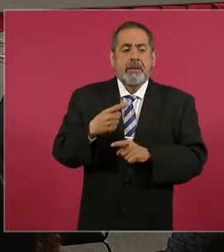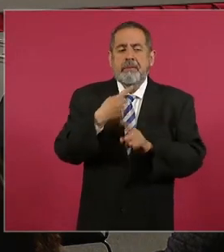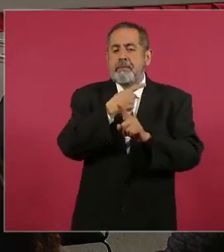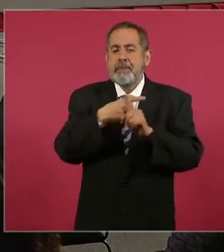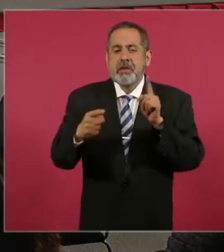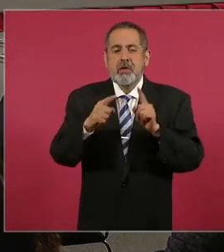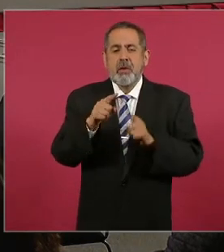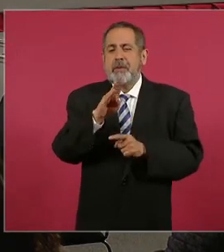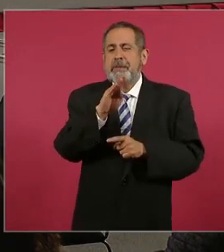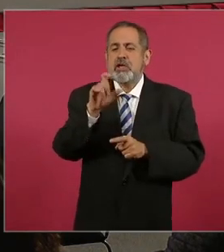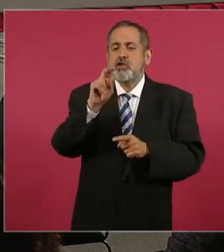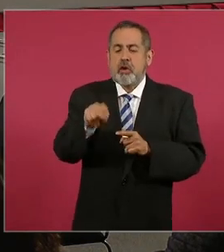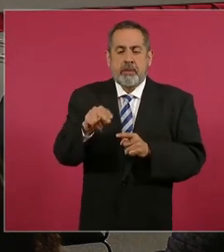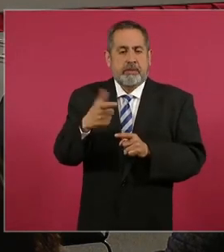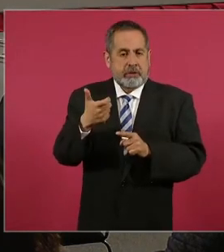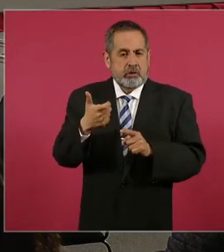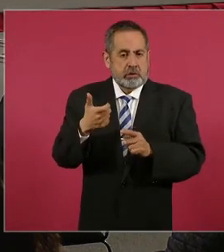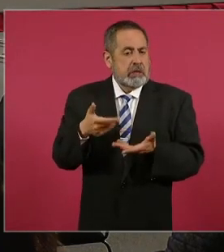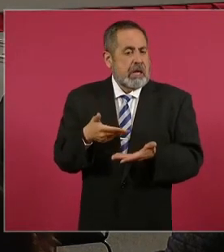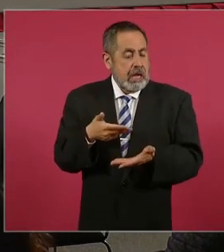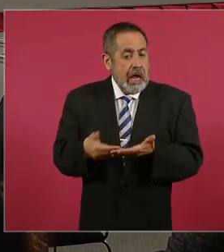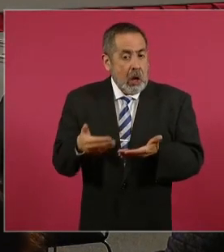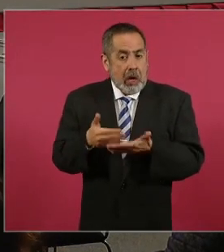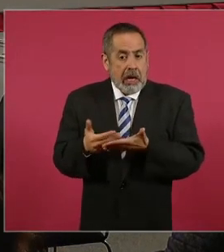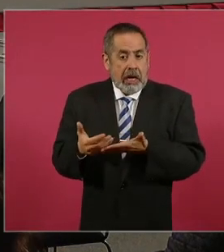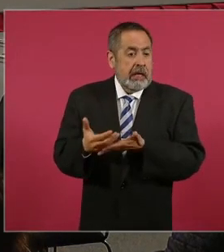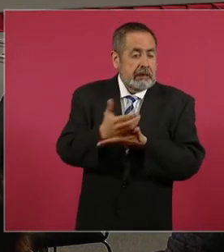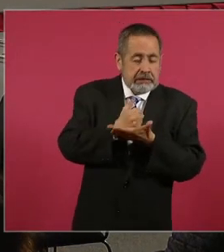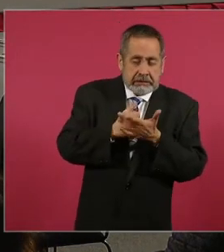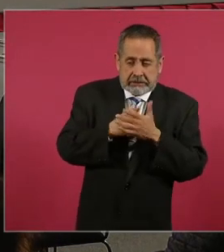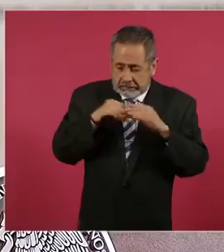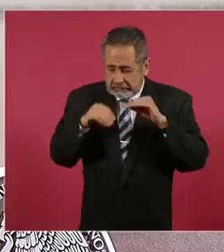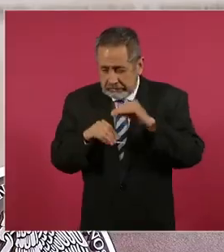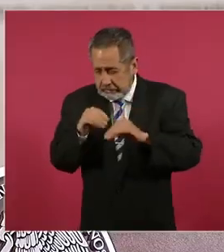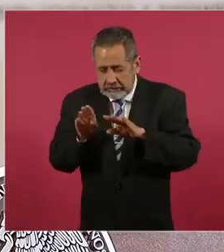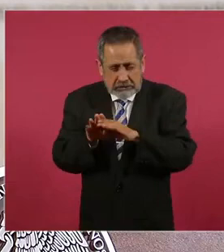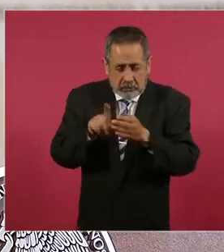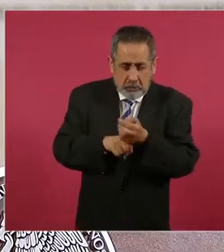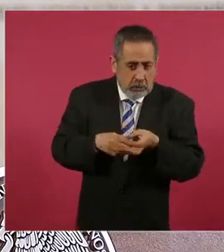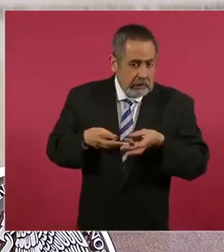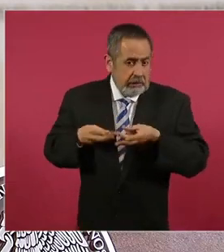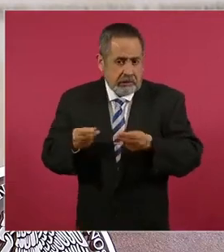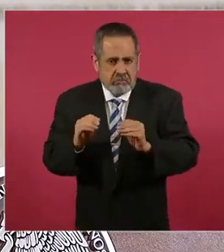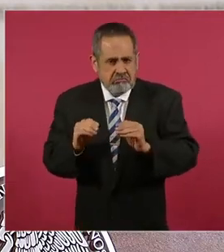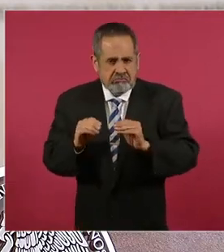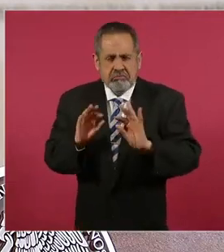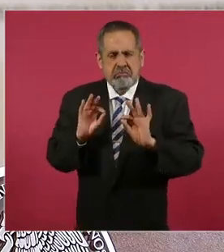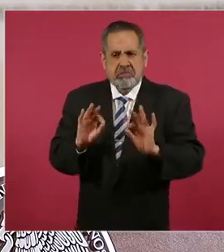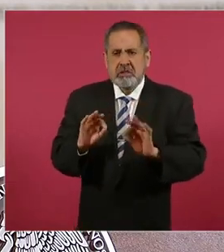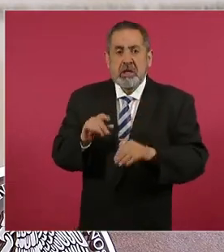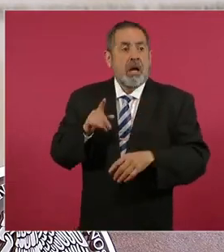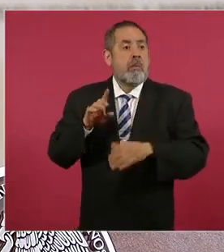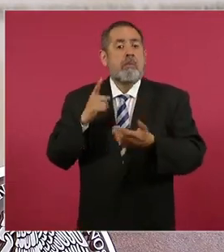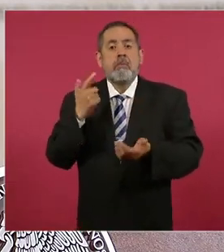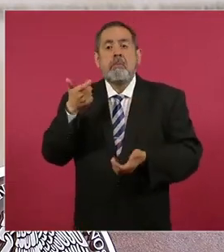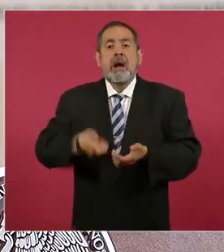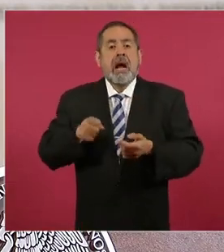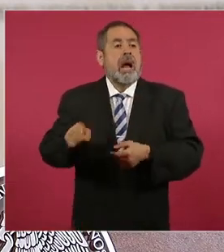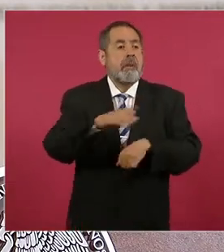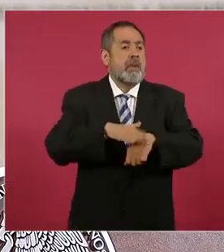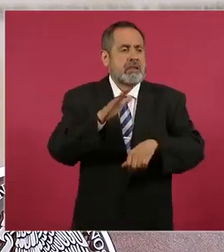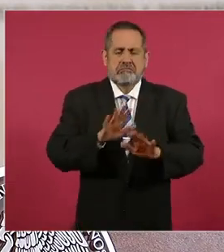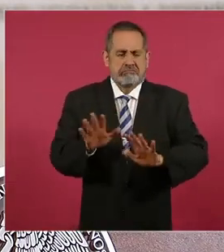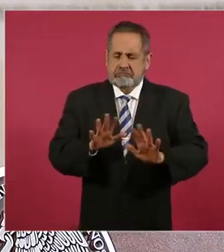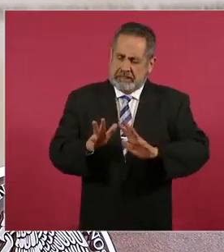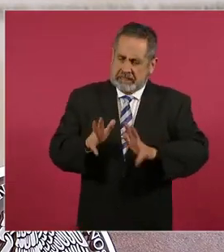pesos. Al día de hoy, sin incrementar en términos reales la tarifa de electricidad,